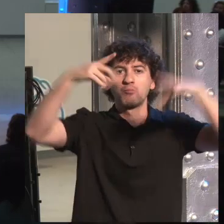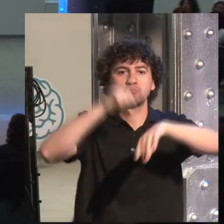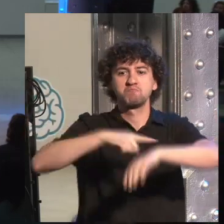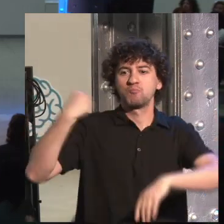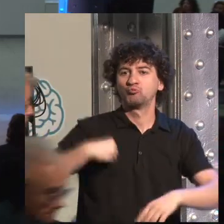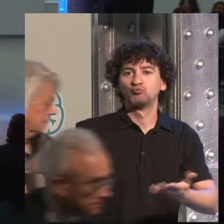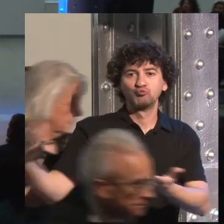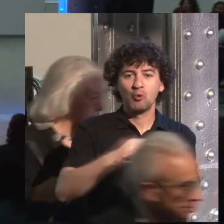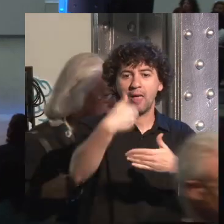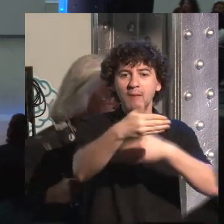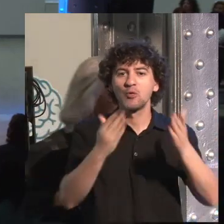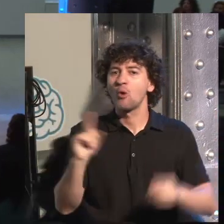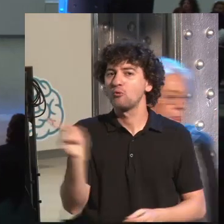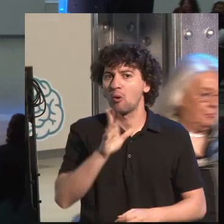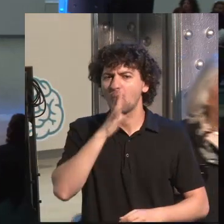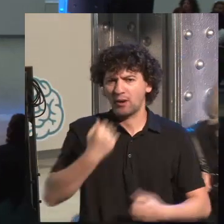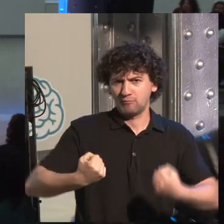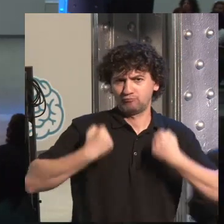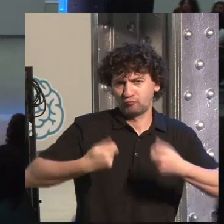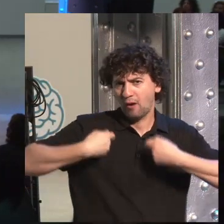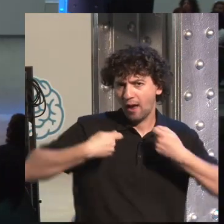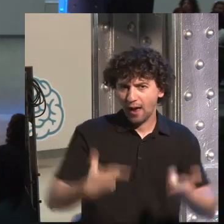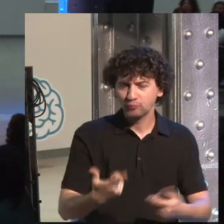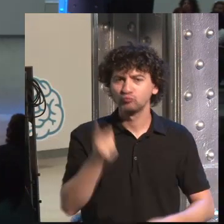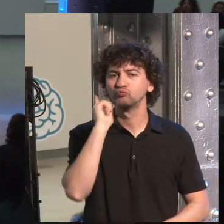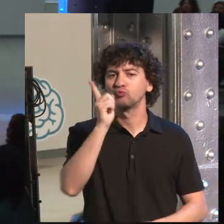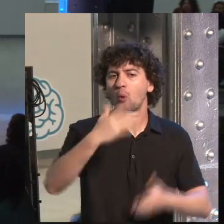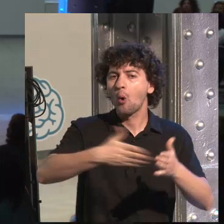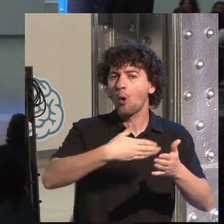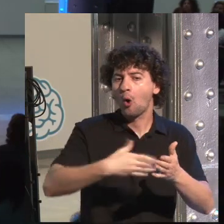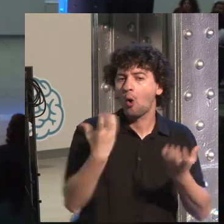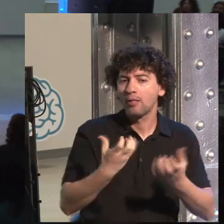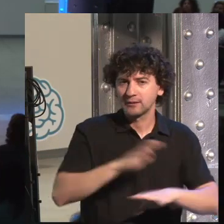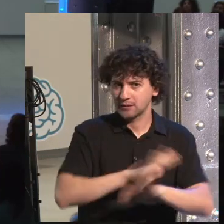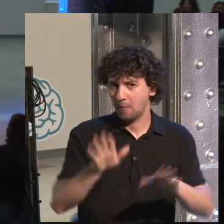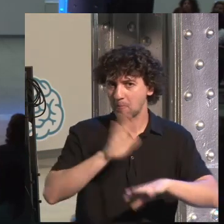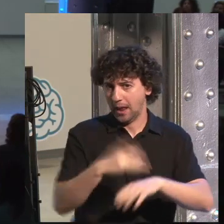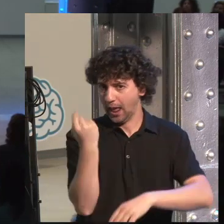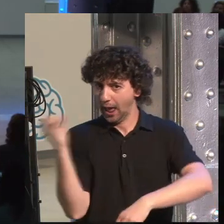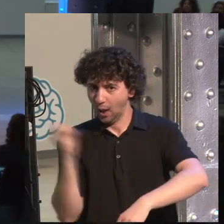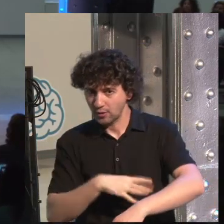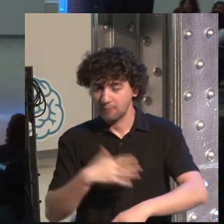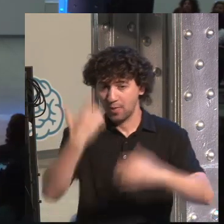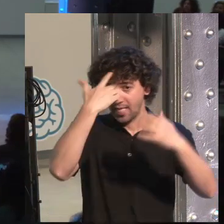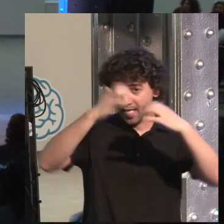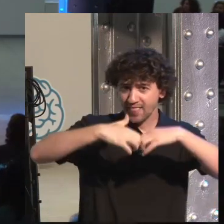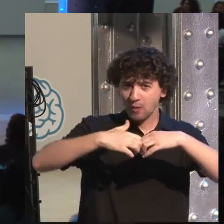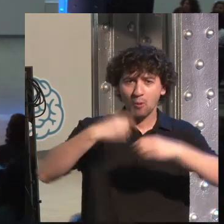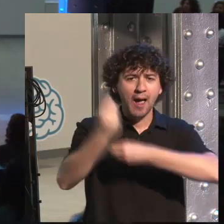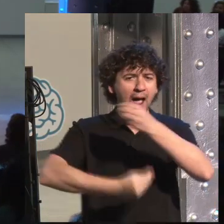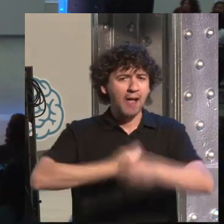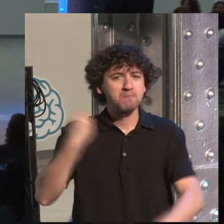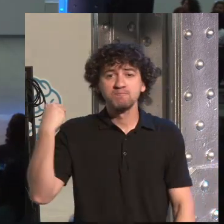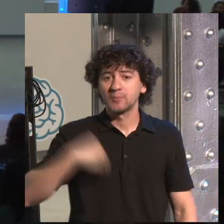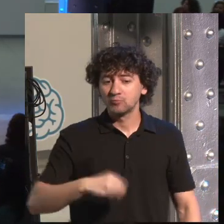esto energéticamente os va a costar mucho. Solo encendéis las luces de la cocina, para ahorrar. Pues lo mismo hace el cerebro, que incluso funcionando de